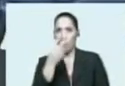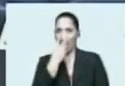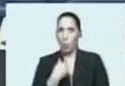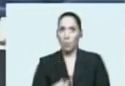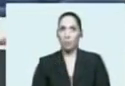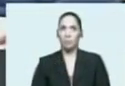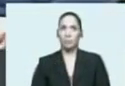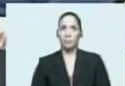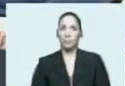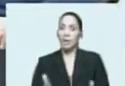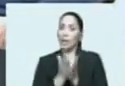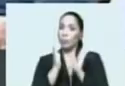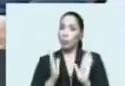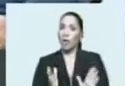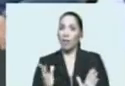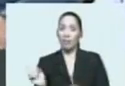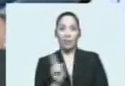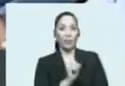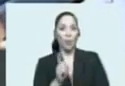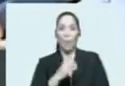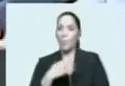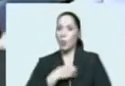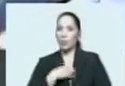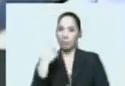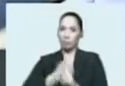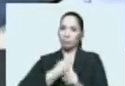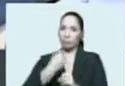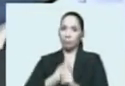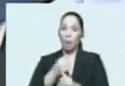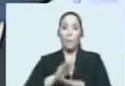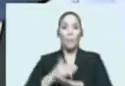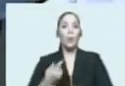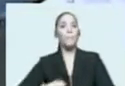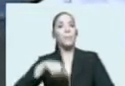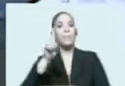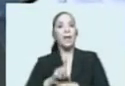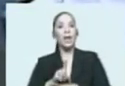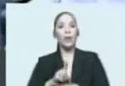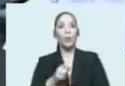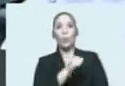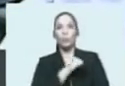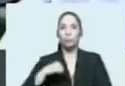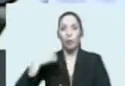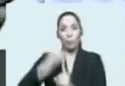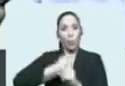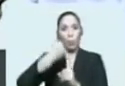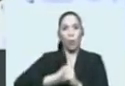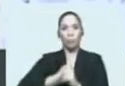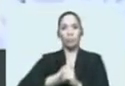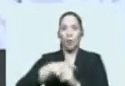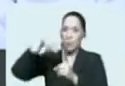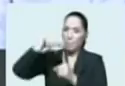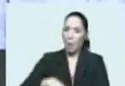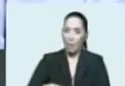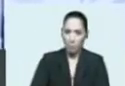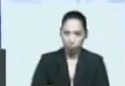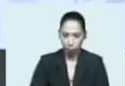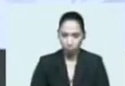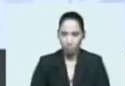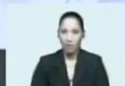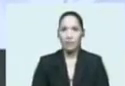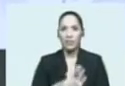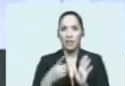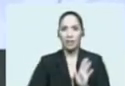le dieran recursos para el aprendizaje porque primero tenían que luchar contra las privatizaciones contra la represión de los derechos políticos más